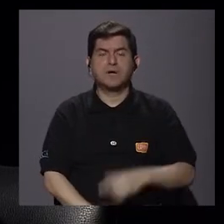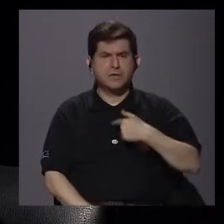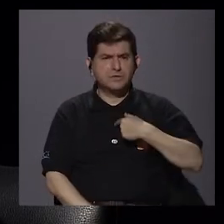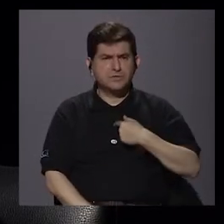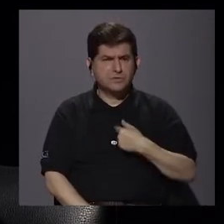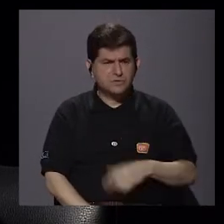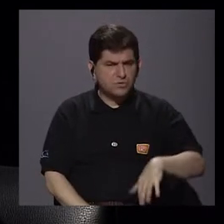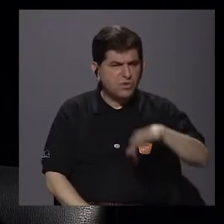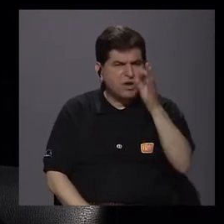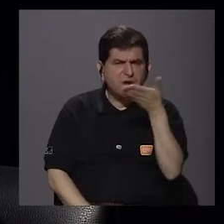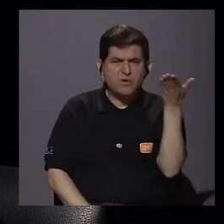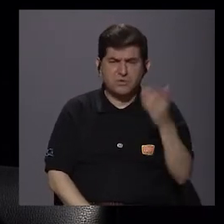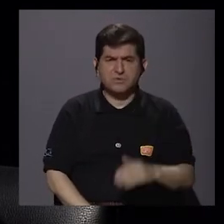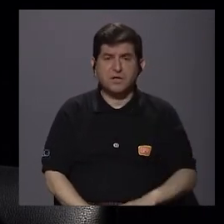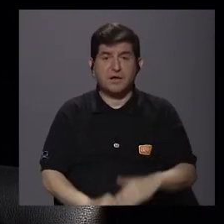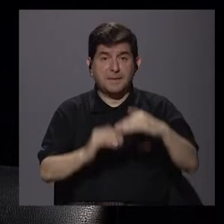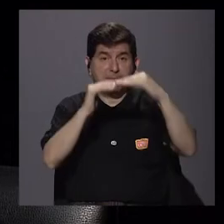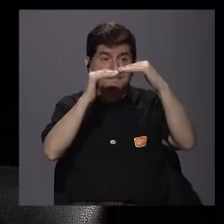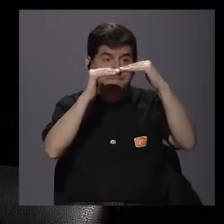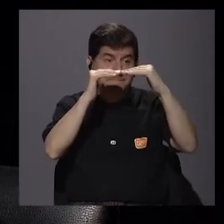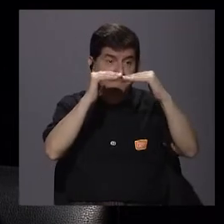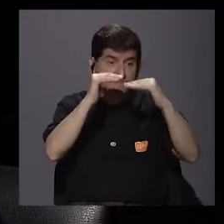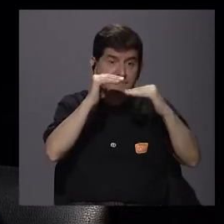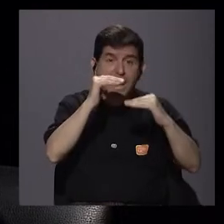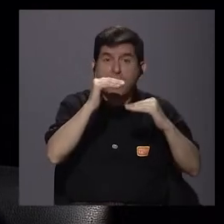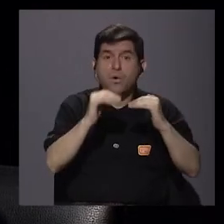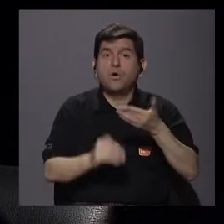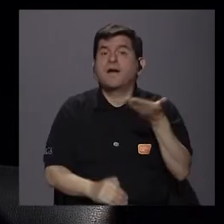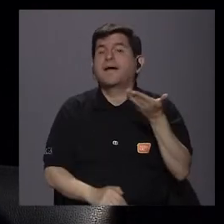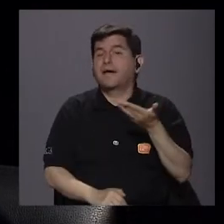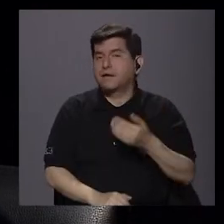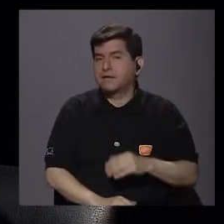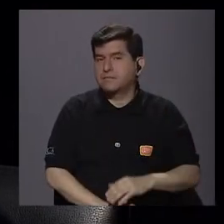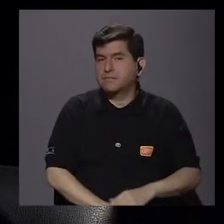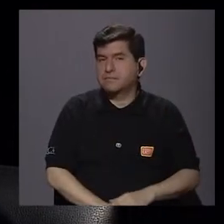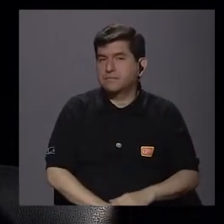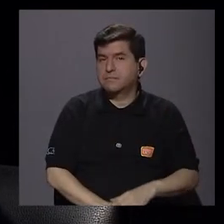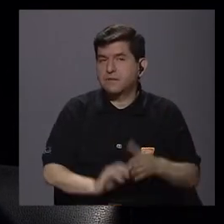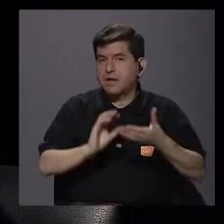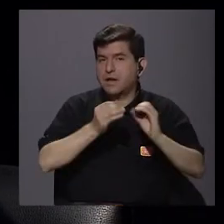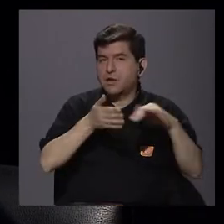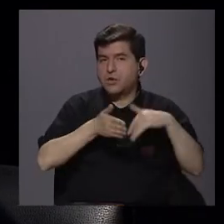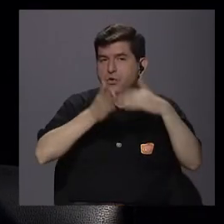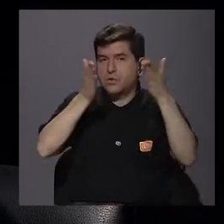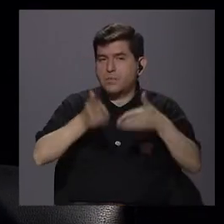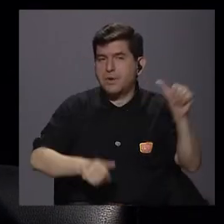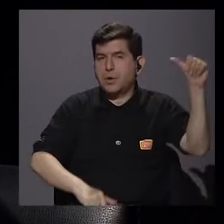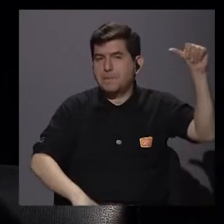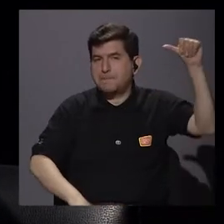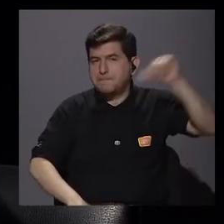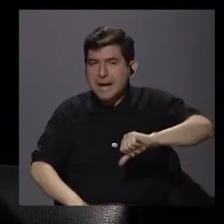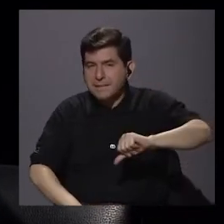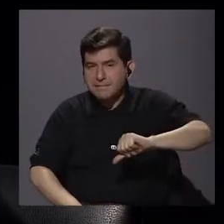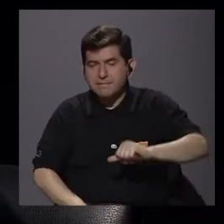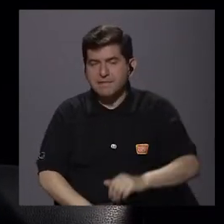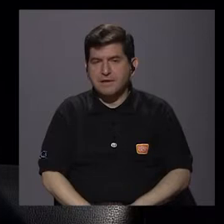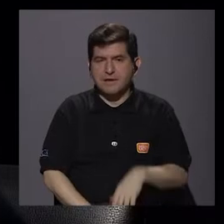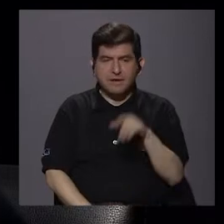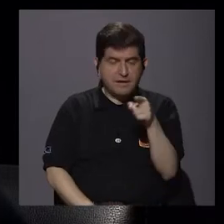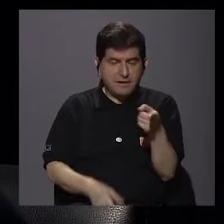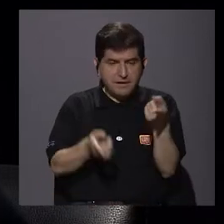me encontré con que bajó más bien el número de estudiantes que perdían